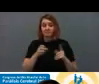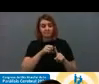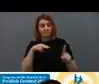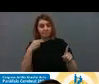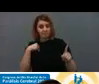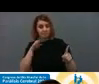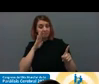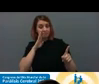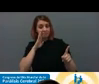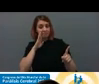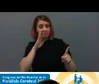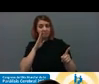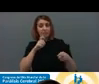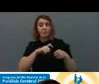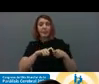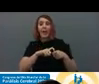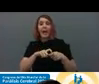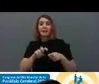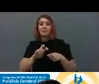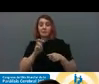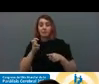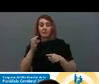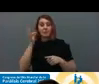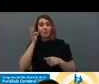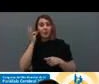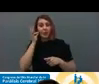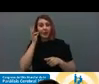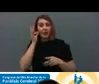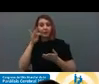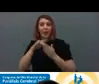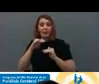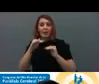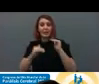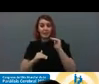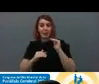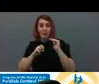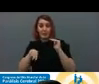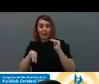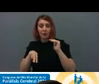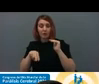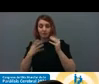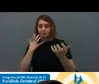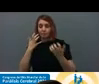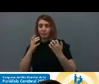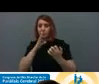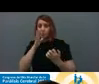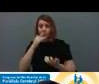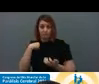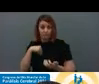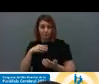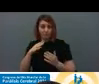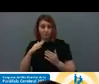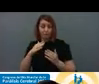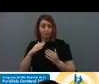cosas, otro de los aspectos que sitúa a las mujeres en una posición de desigualdad acentuado precisamente por esas brechas